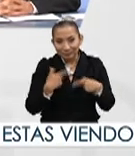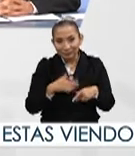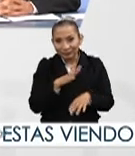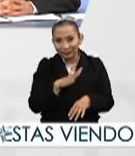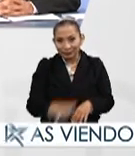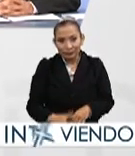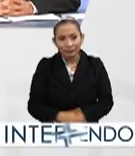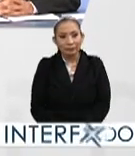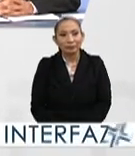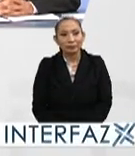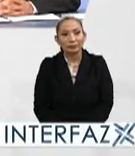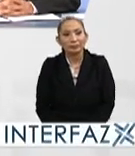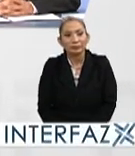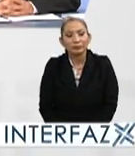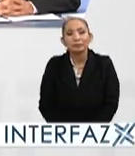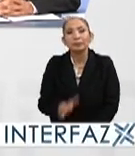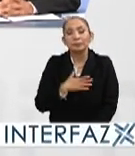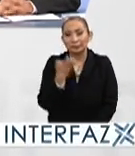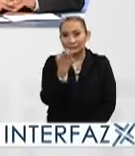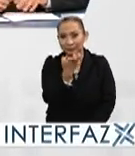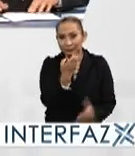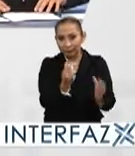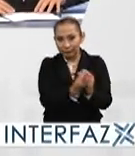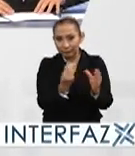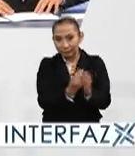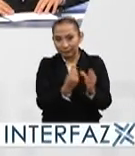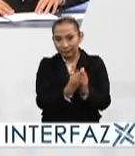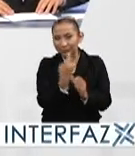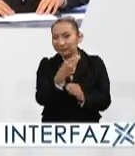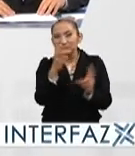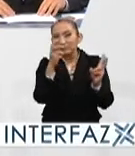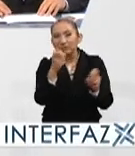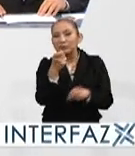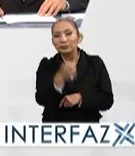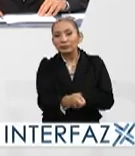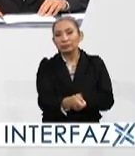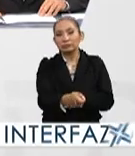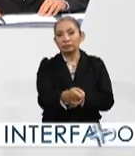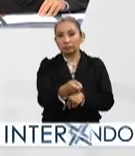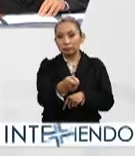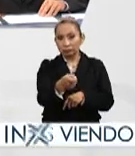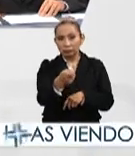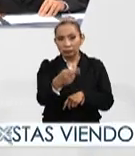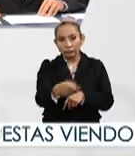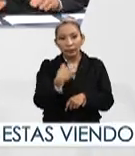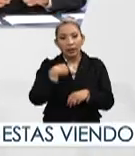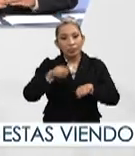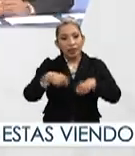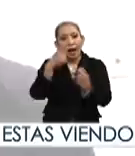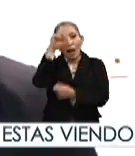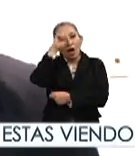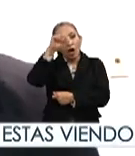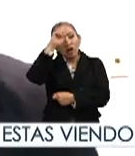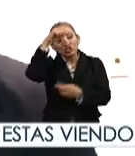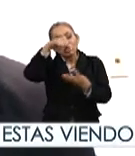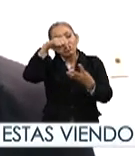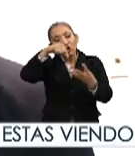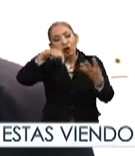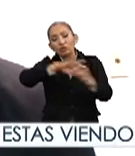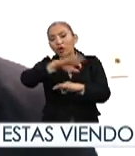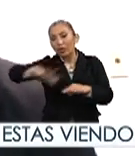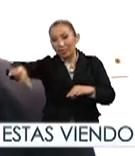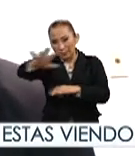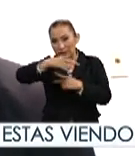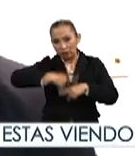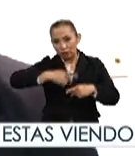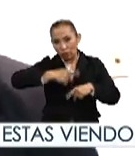público en general. Bueno, pues este curso de lo que trata es justamente de dar algunas recomendaciones, sobre todo a la